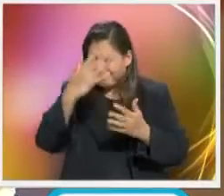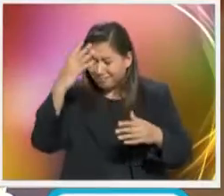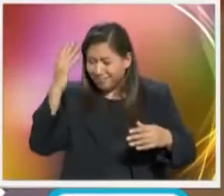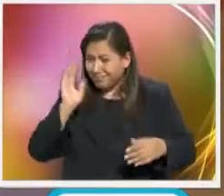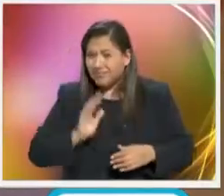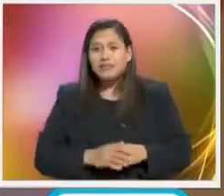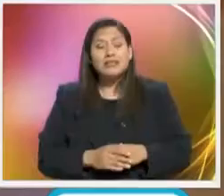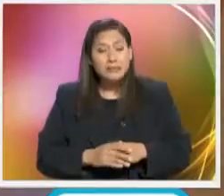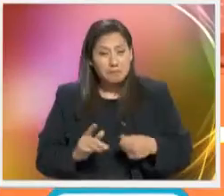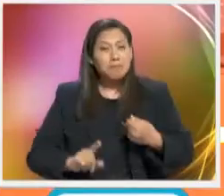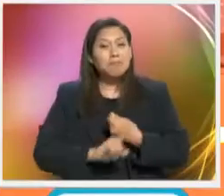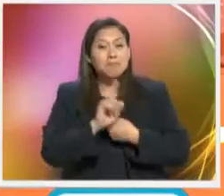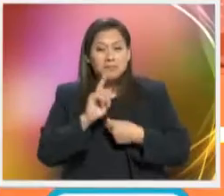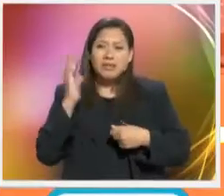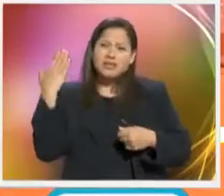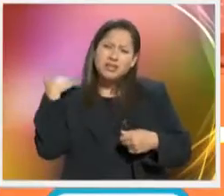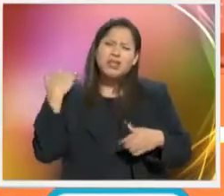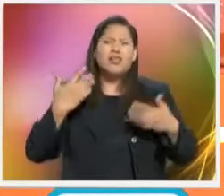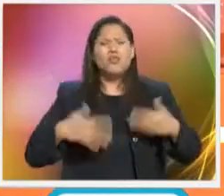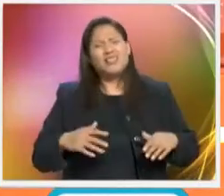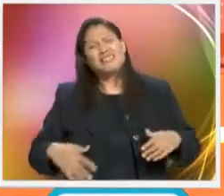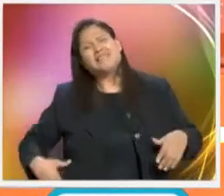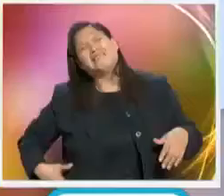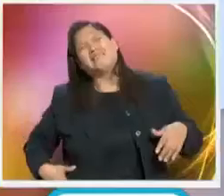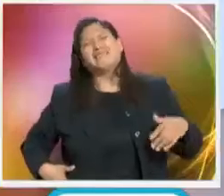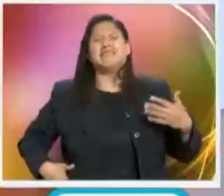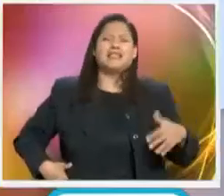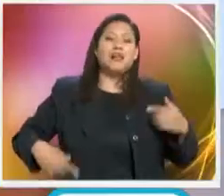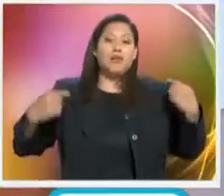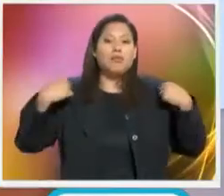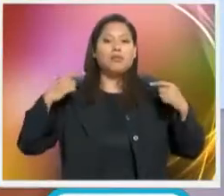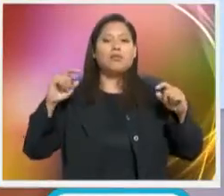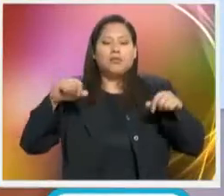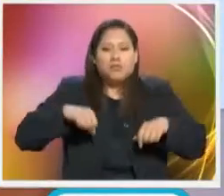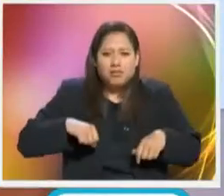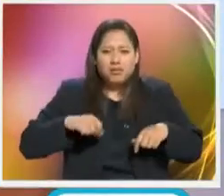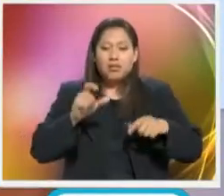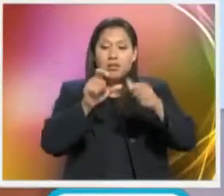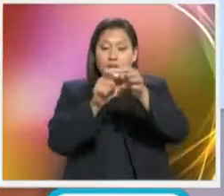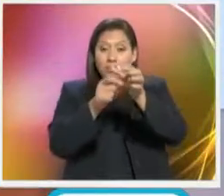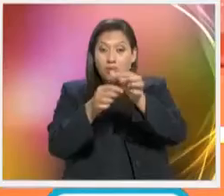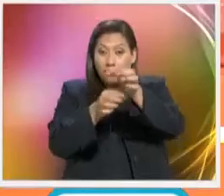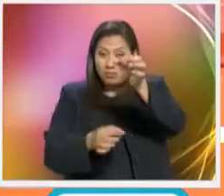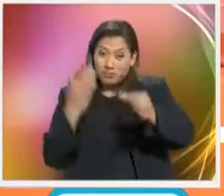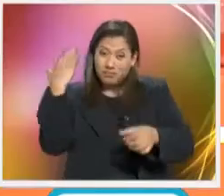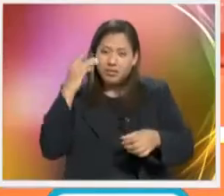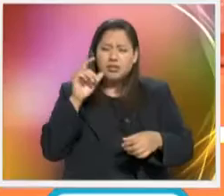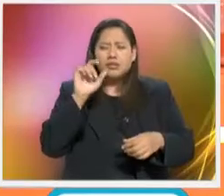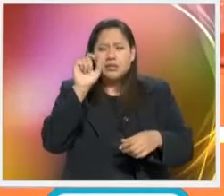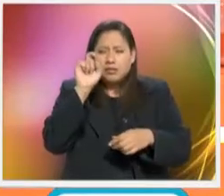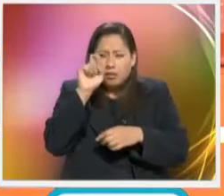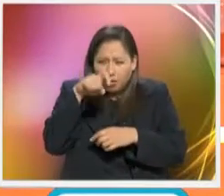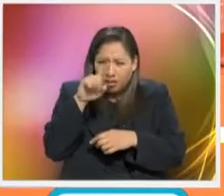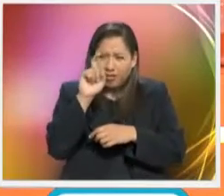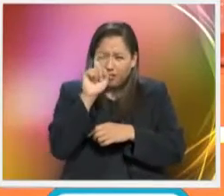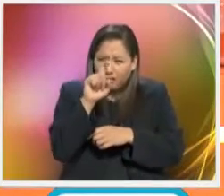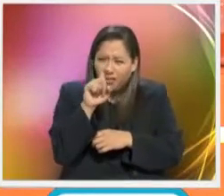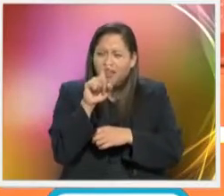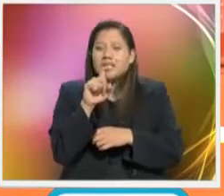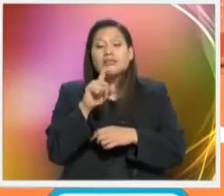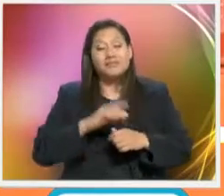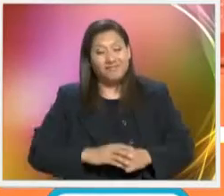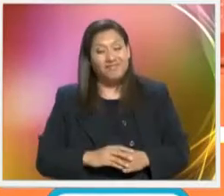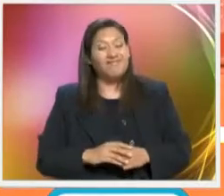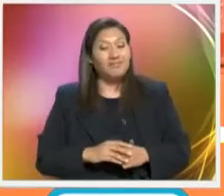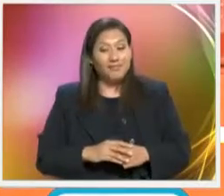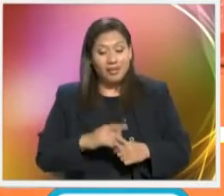y causan problema de espalda. Claro, ese es otro tema, de doctora. Hombros, de columna, y muchas veces esto es más allá de que